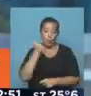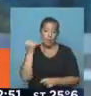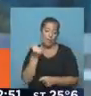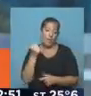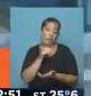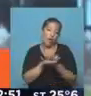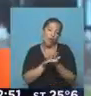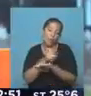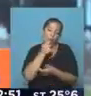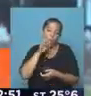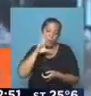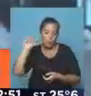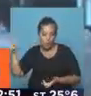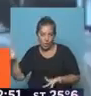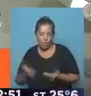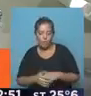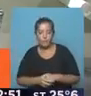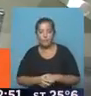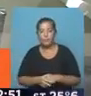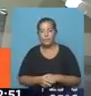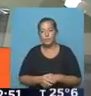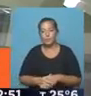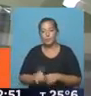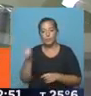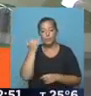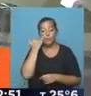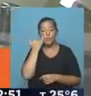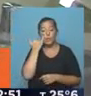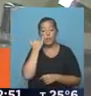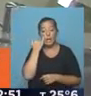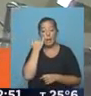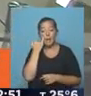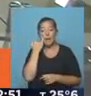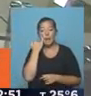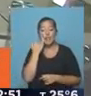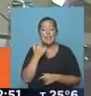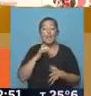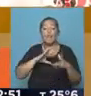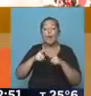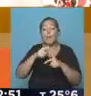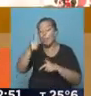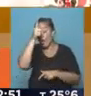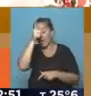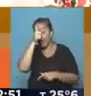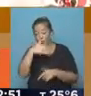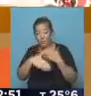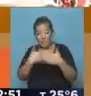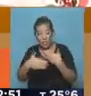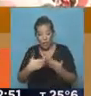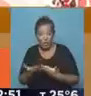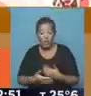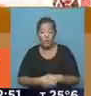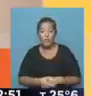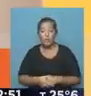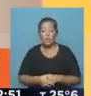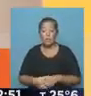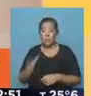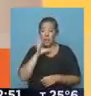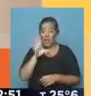ejemplo por supuesto y tiene sistemas de regulación y sistemas de funcionamiento Estatal muy muy desarrollado que eso me parece